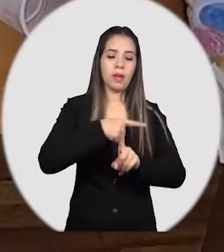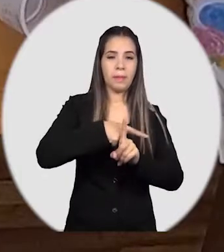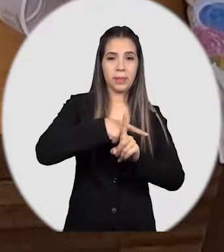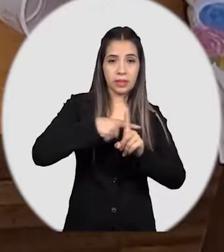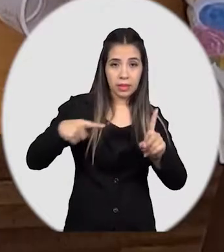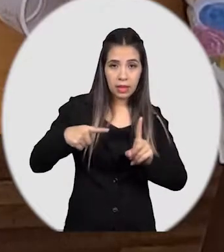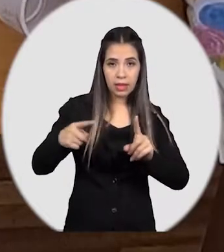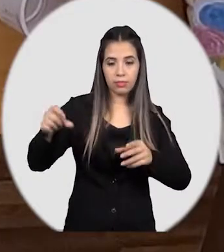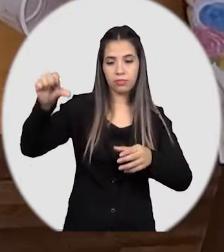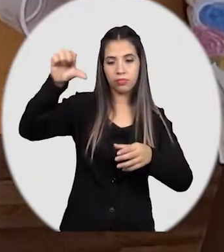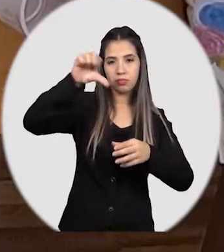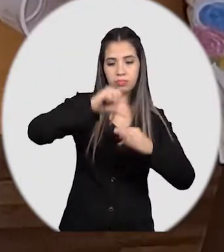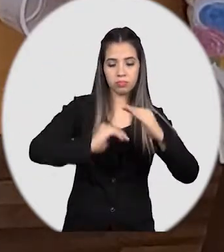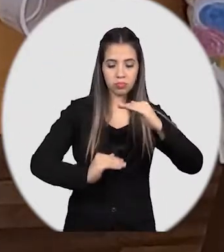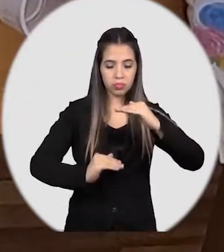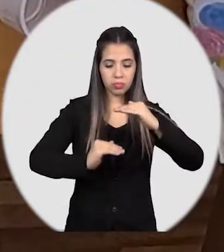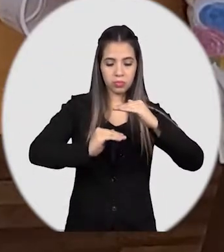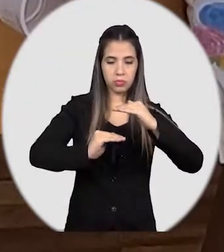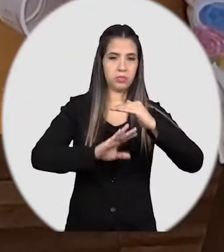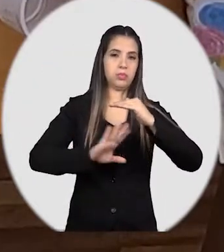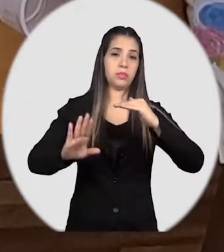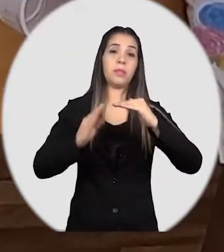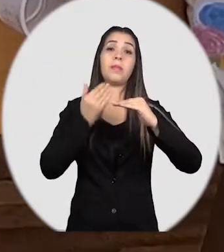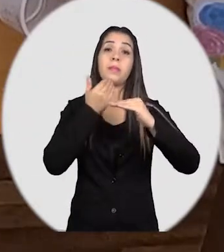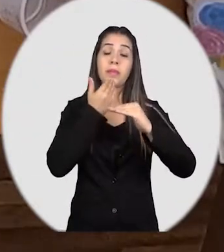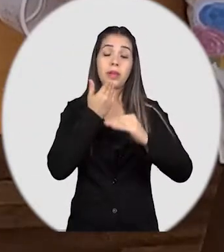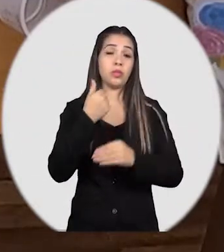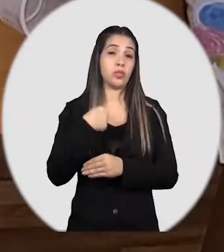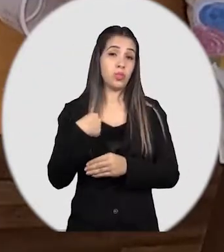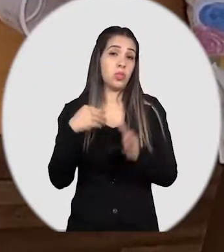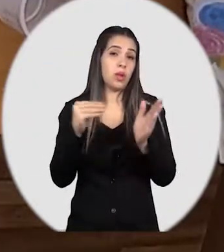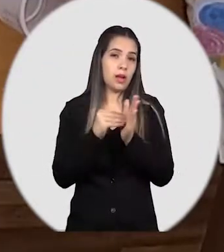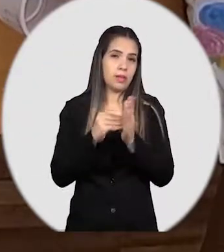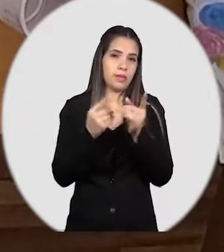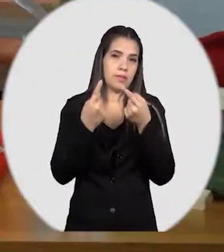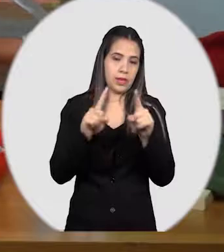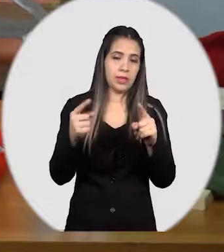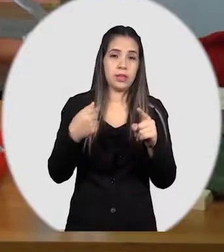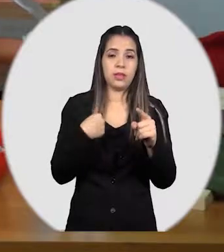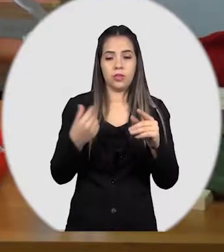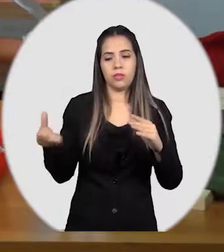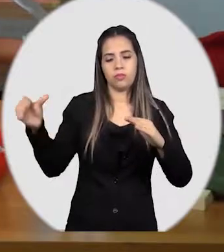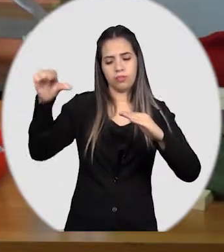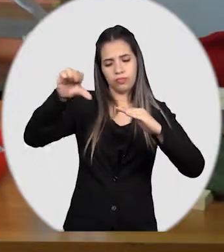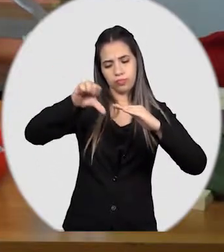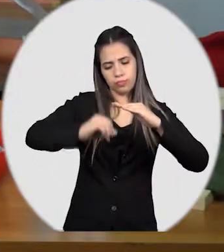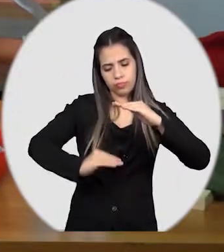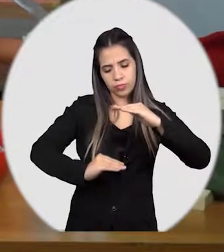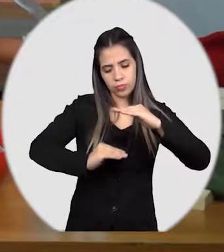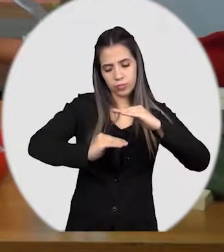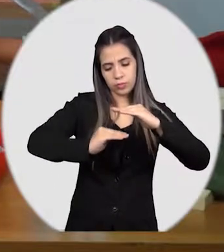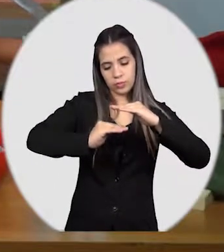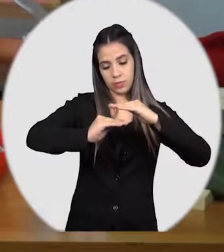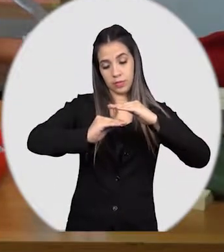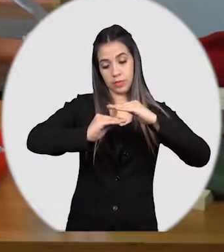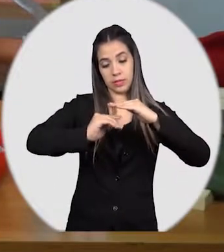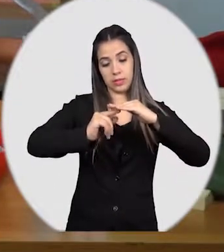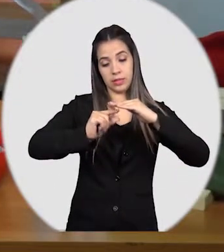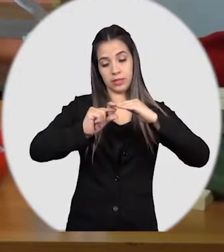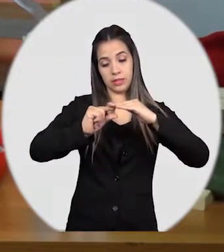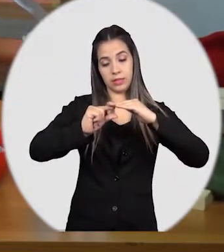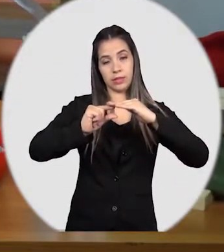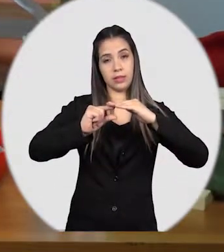yo generalmente recomiendo que sea así de un centímetro. Con eso es suficiente para que cumpla su